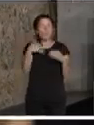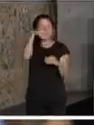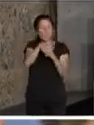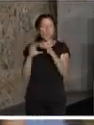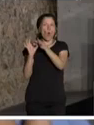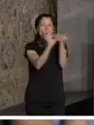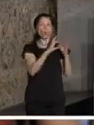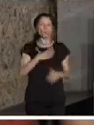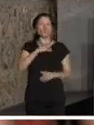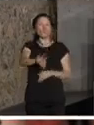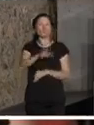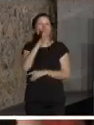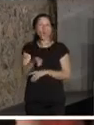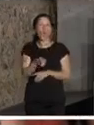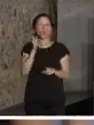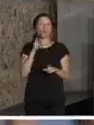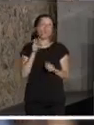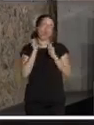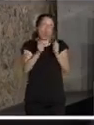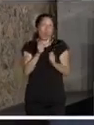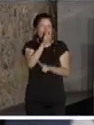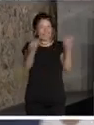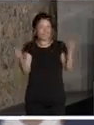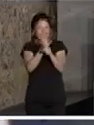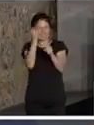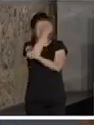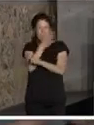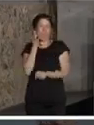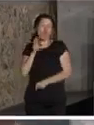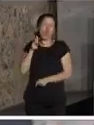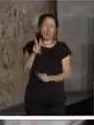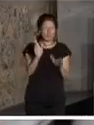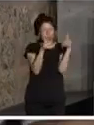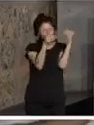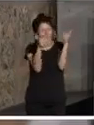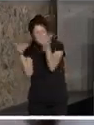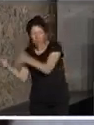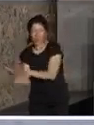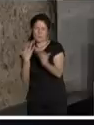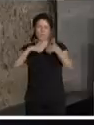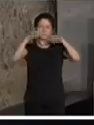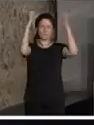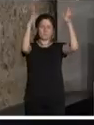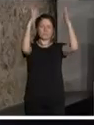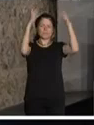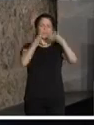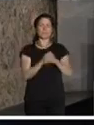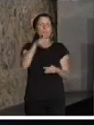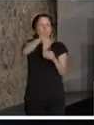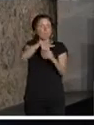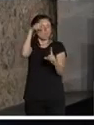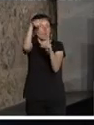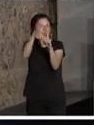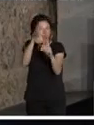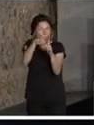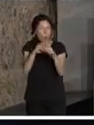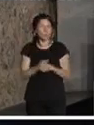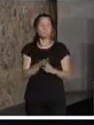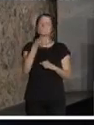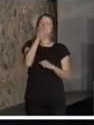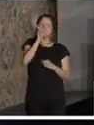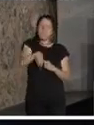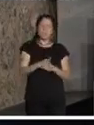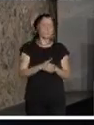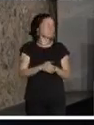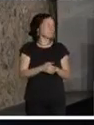voto unidas podemos Porque da derechos a los trabajadores y trabajadoras y el voto útil también